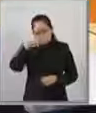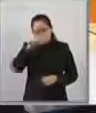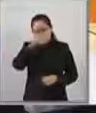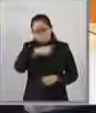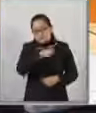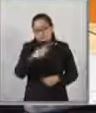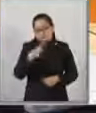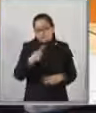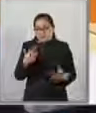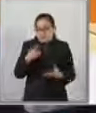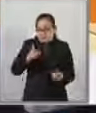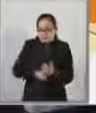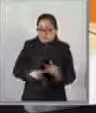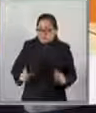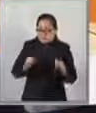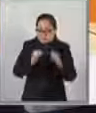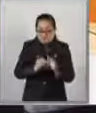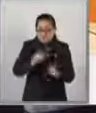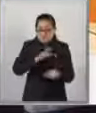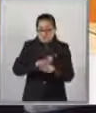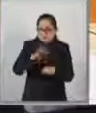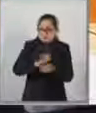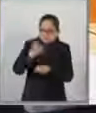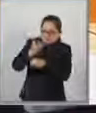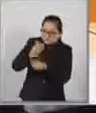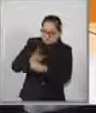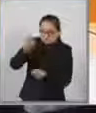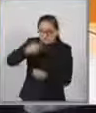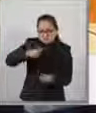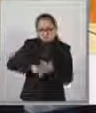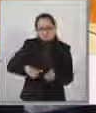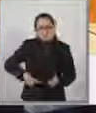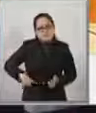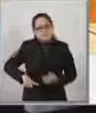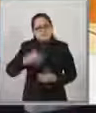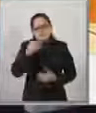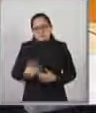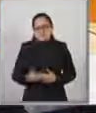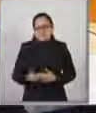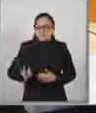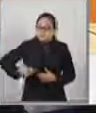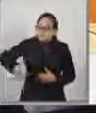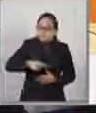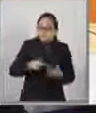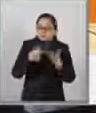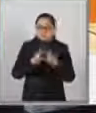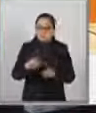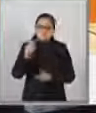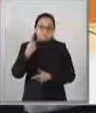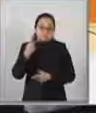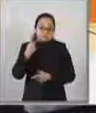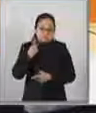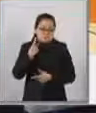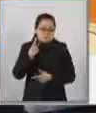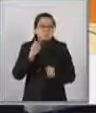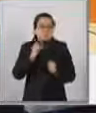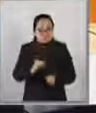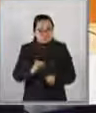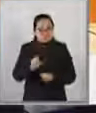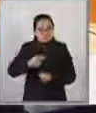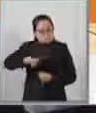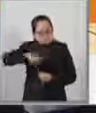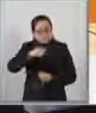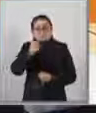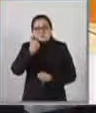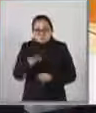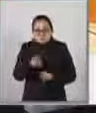las instituciones que necesita para hacer un buen gobierno. De parte de nuestro grupo parlamentario hay toda la generosidad, toda